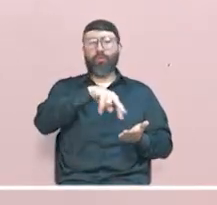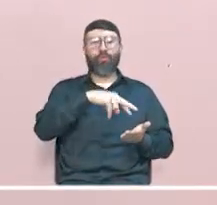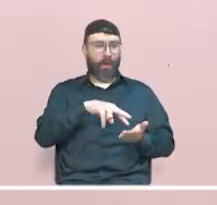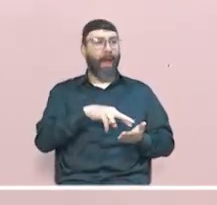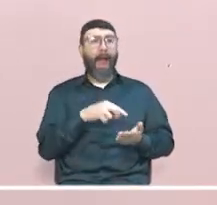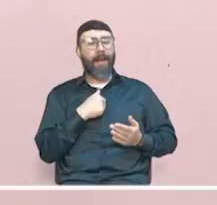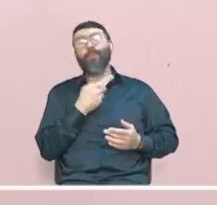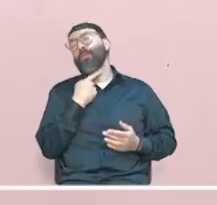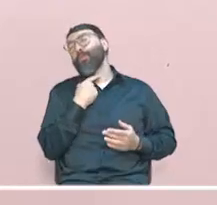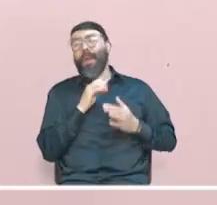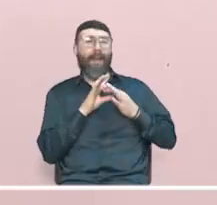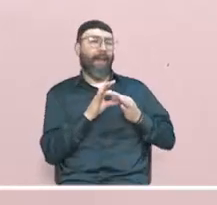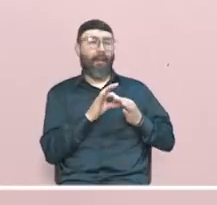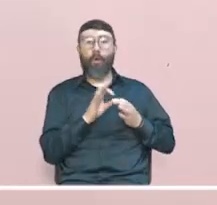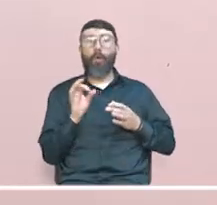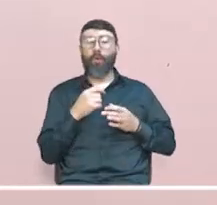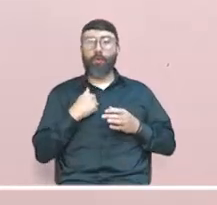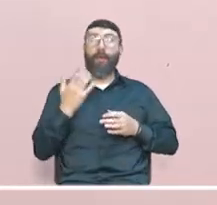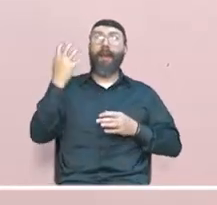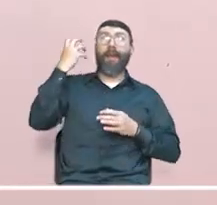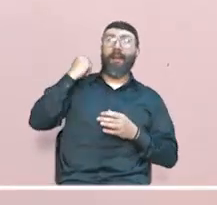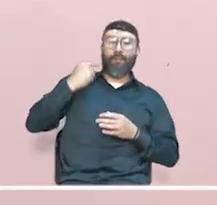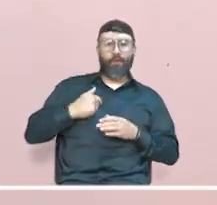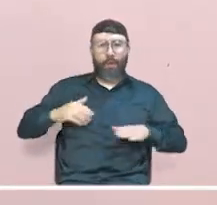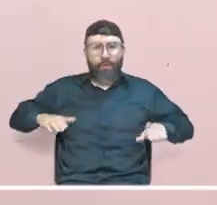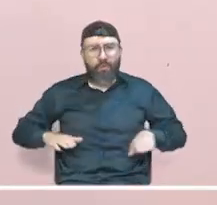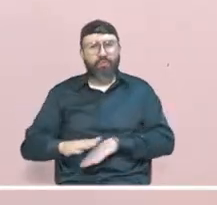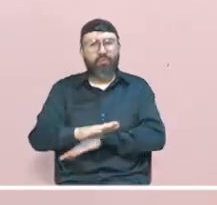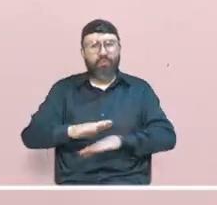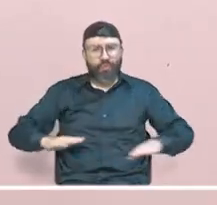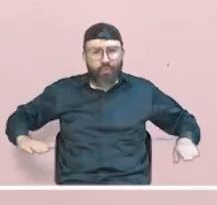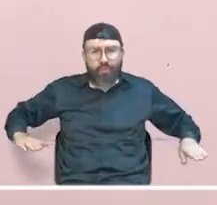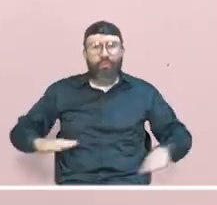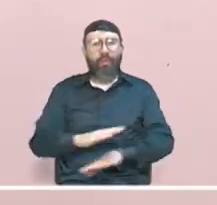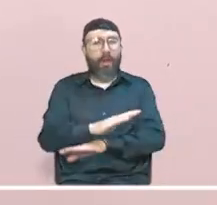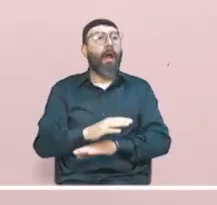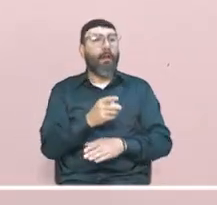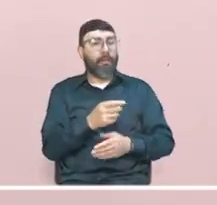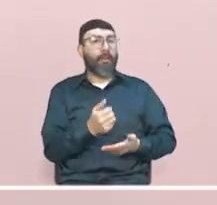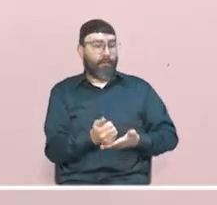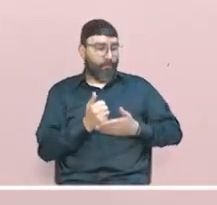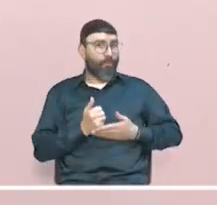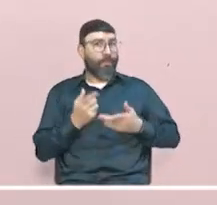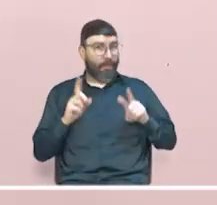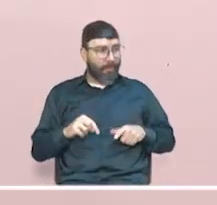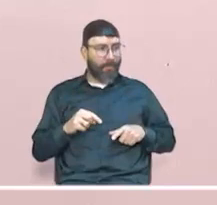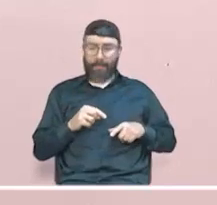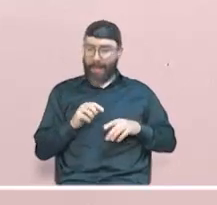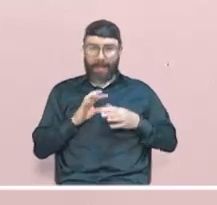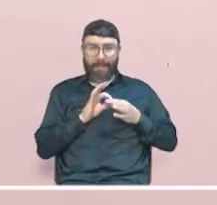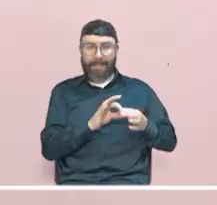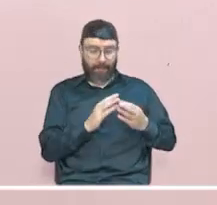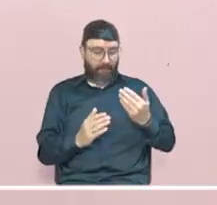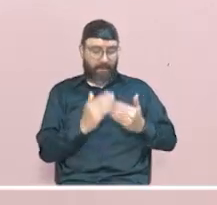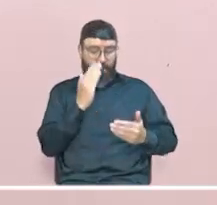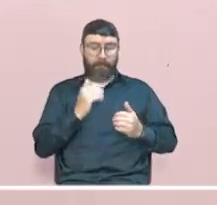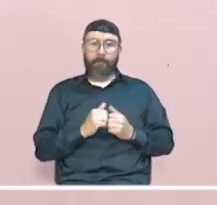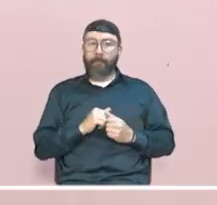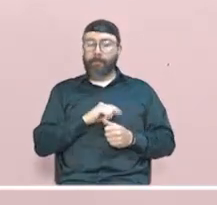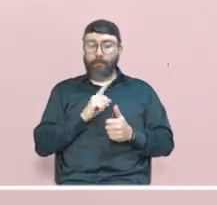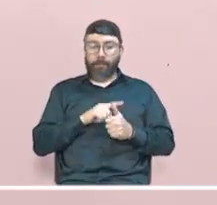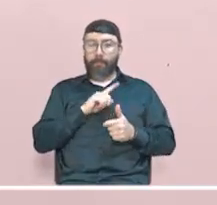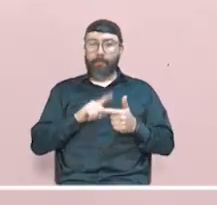adherencia, o si fui patinador o cualquier práctica de actividad física que haya realizado. Dos,